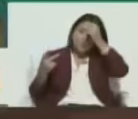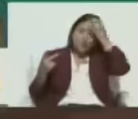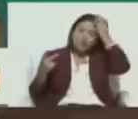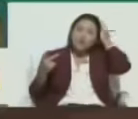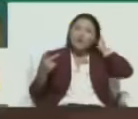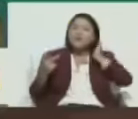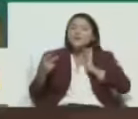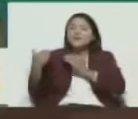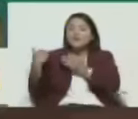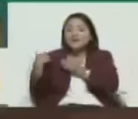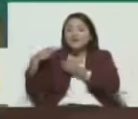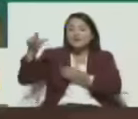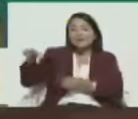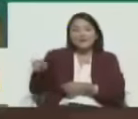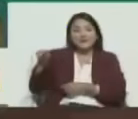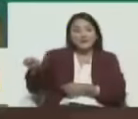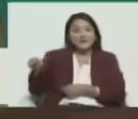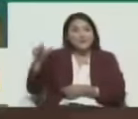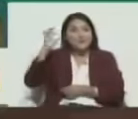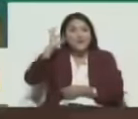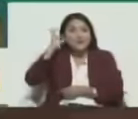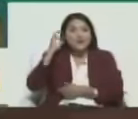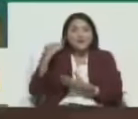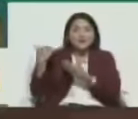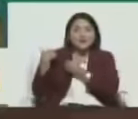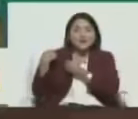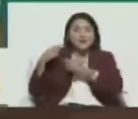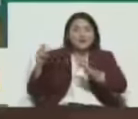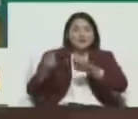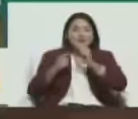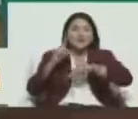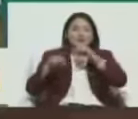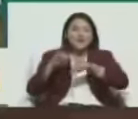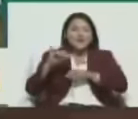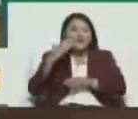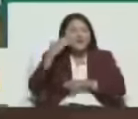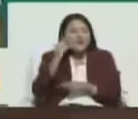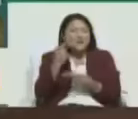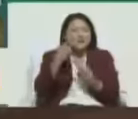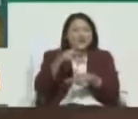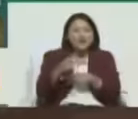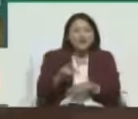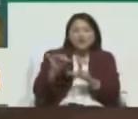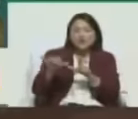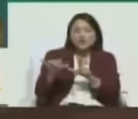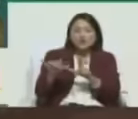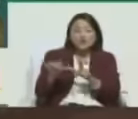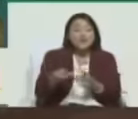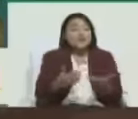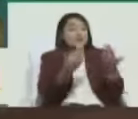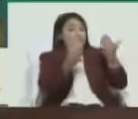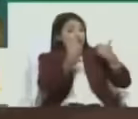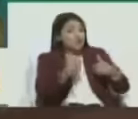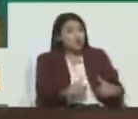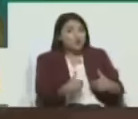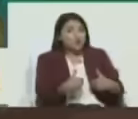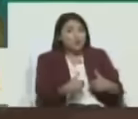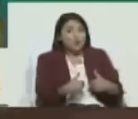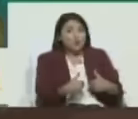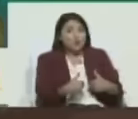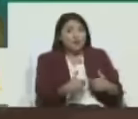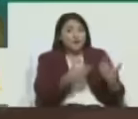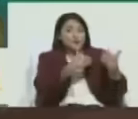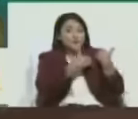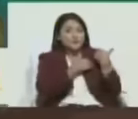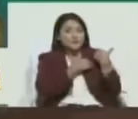va a ser responsable de toda la campaña en redes sociales y yo voy a ser responsable de amplias alianzas